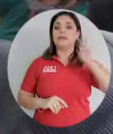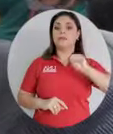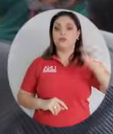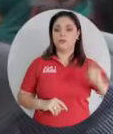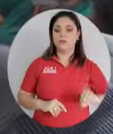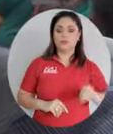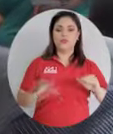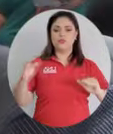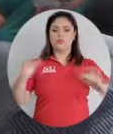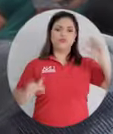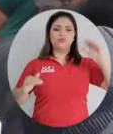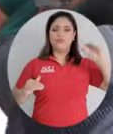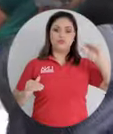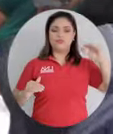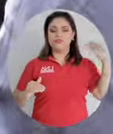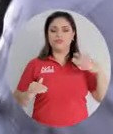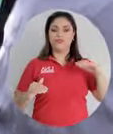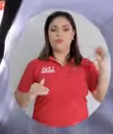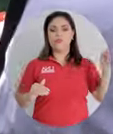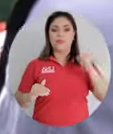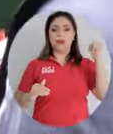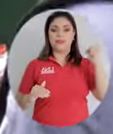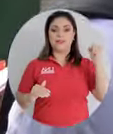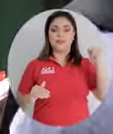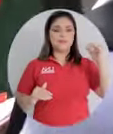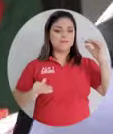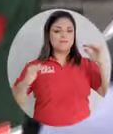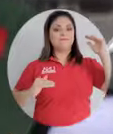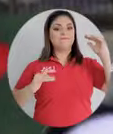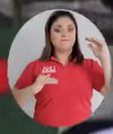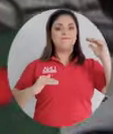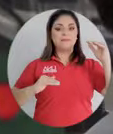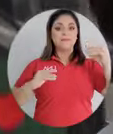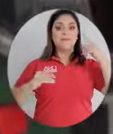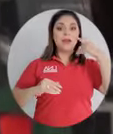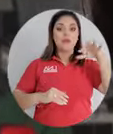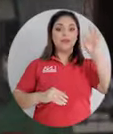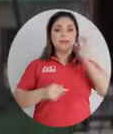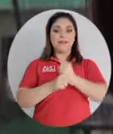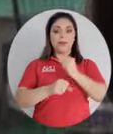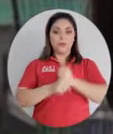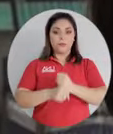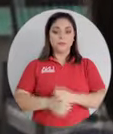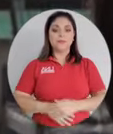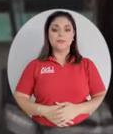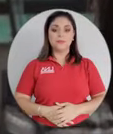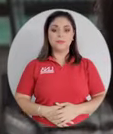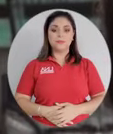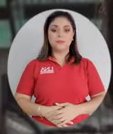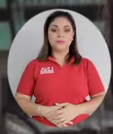vemos realmente una diferencia, una brecha de género y muy importante en el mercado de trabajo, que también la vemos